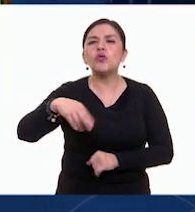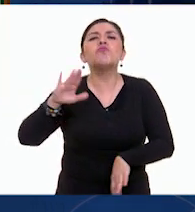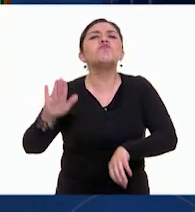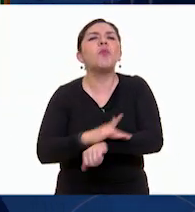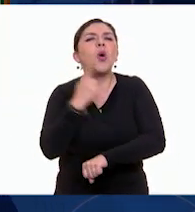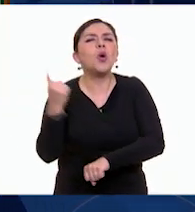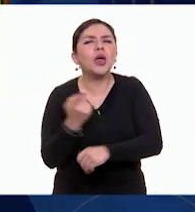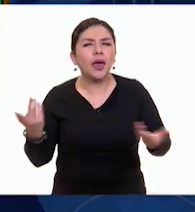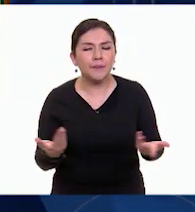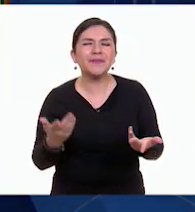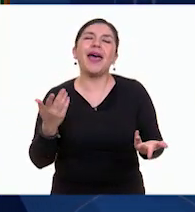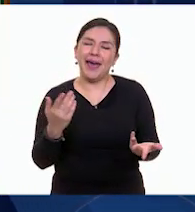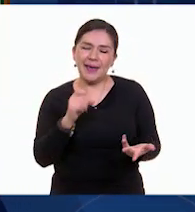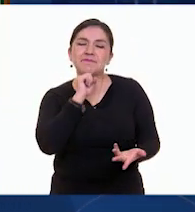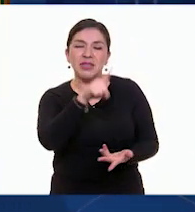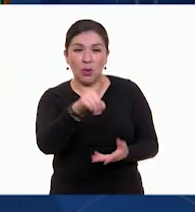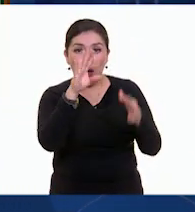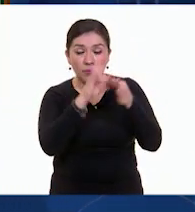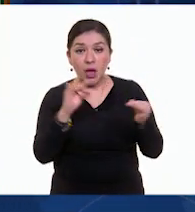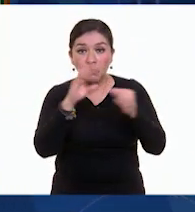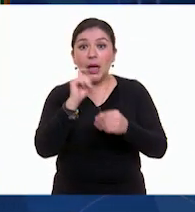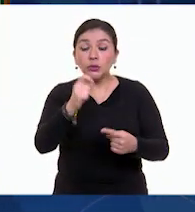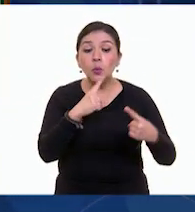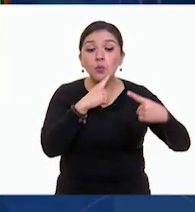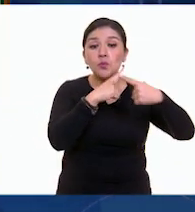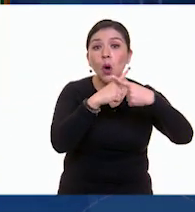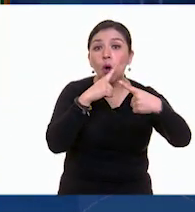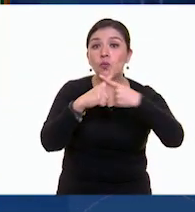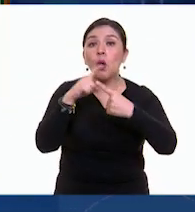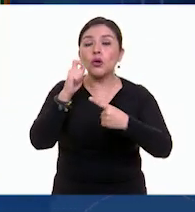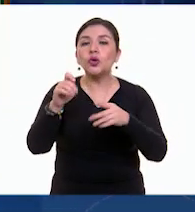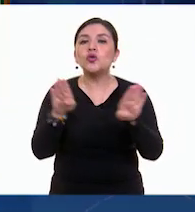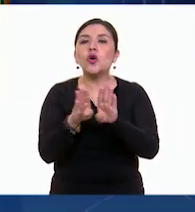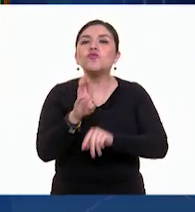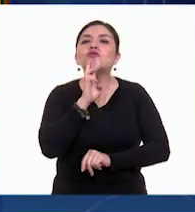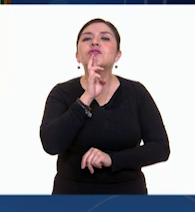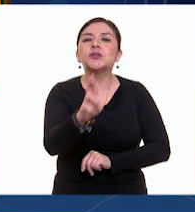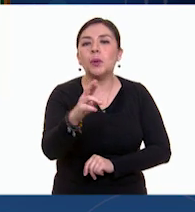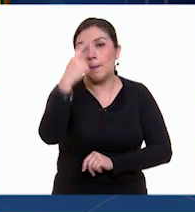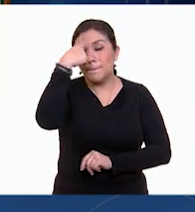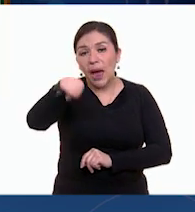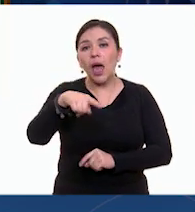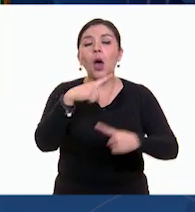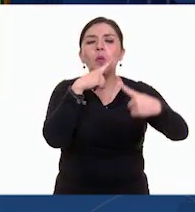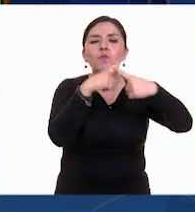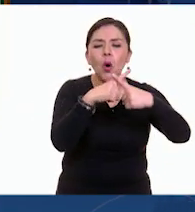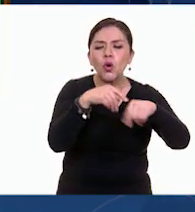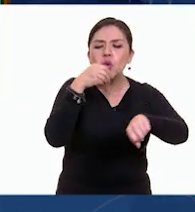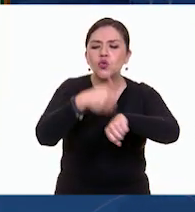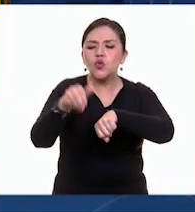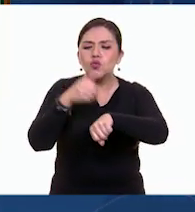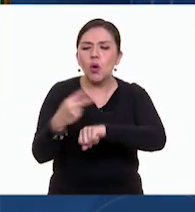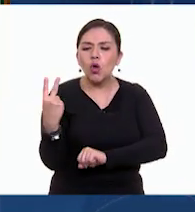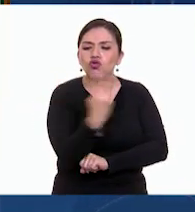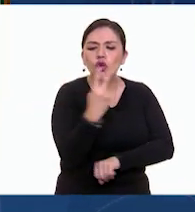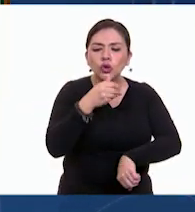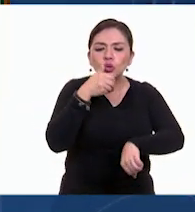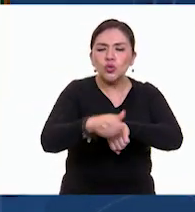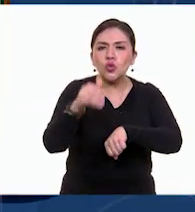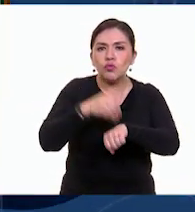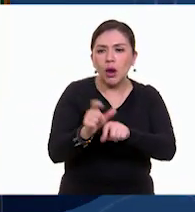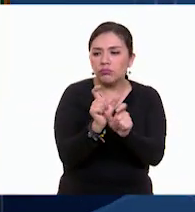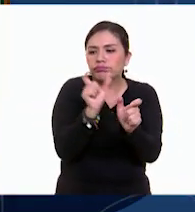Pues como se dijo, se llaman múltiplos a los números que son el resultado de una multiplicación de dos números